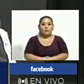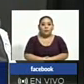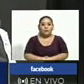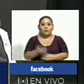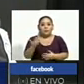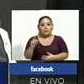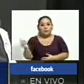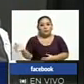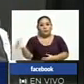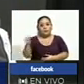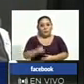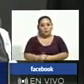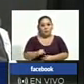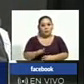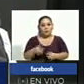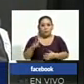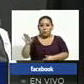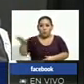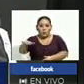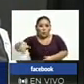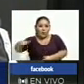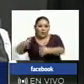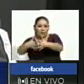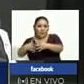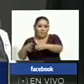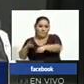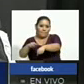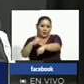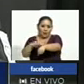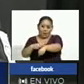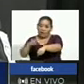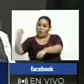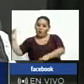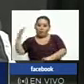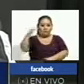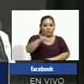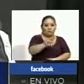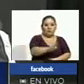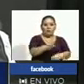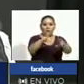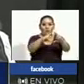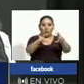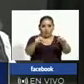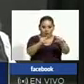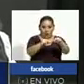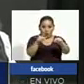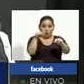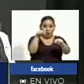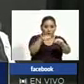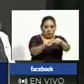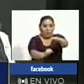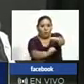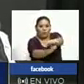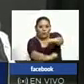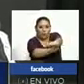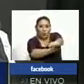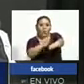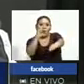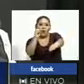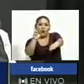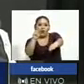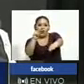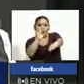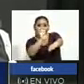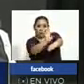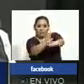llegado volando de Miani a Nicaragua, han ido al puerto de Corinto, de aquel país,